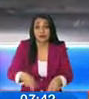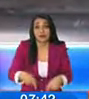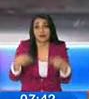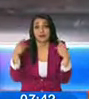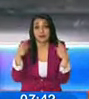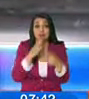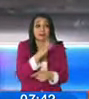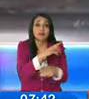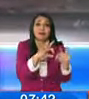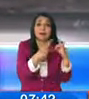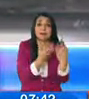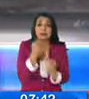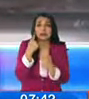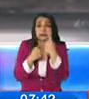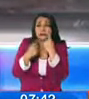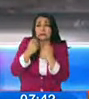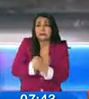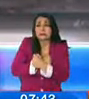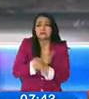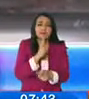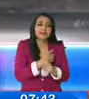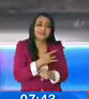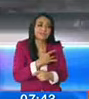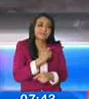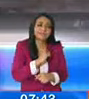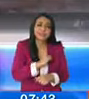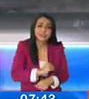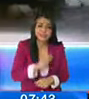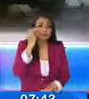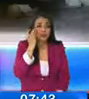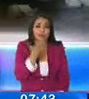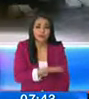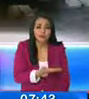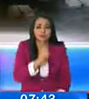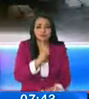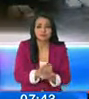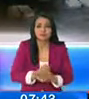Entonces siempre la familia se queda con esa tristeza o con esa preocupación.